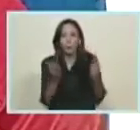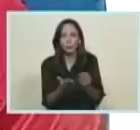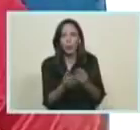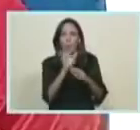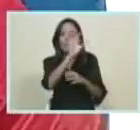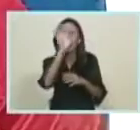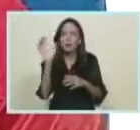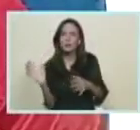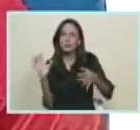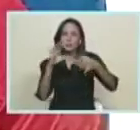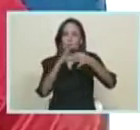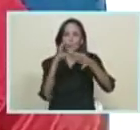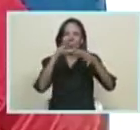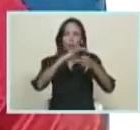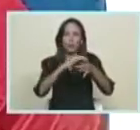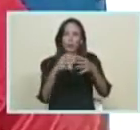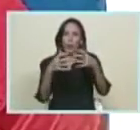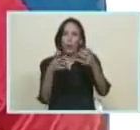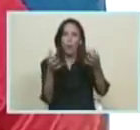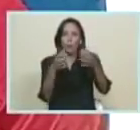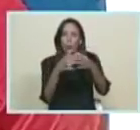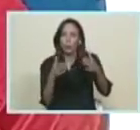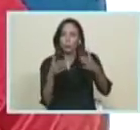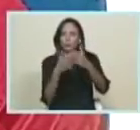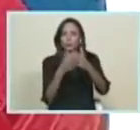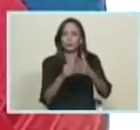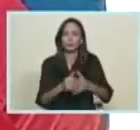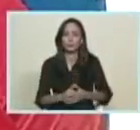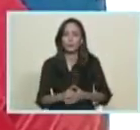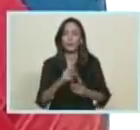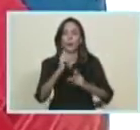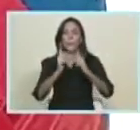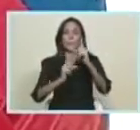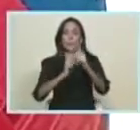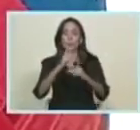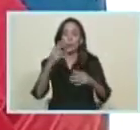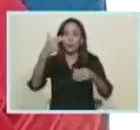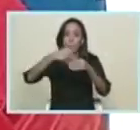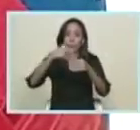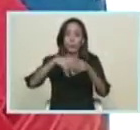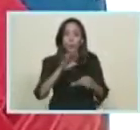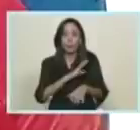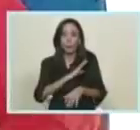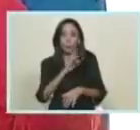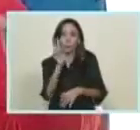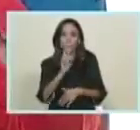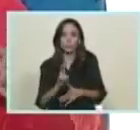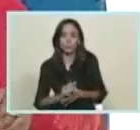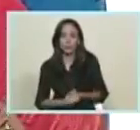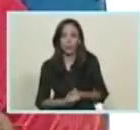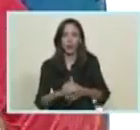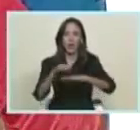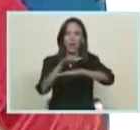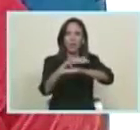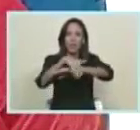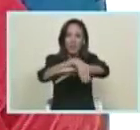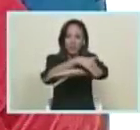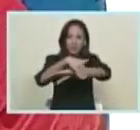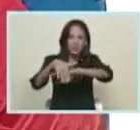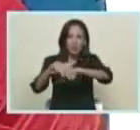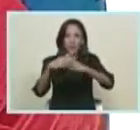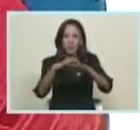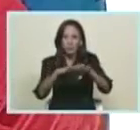Alianza Antifascista se sostuvieron con petróleo venezolano, de suelo venezolano.